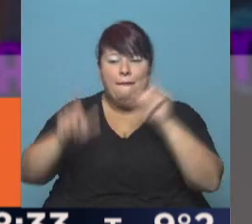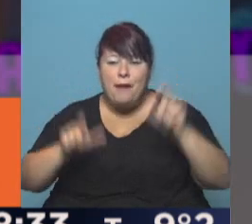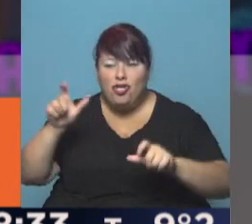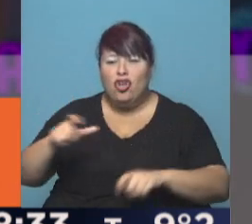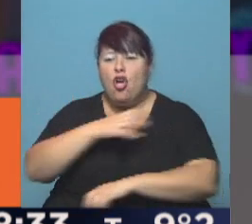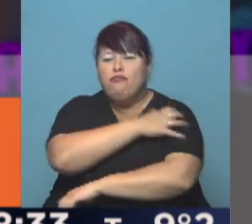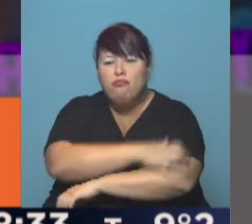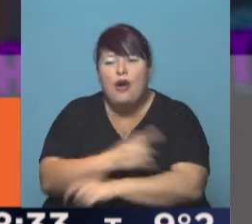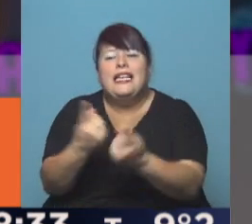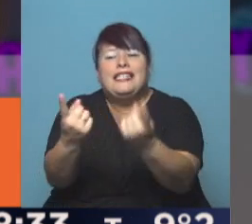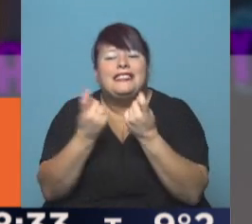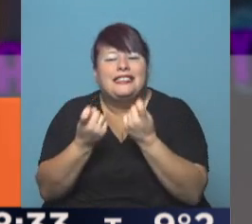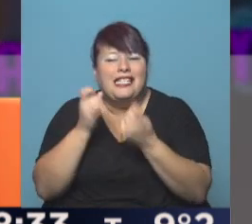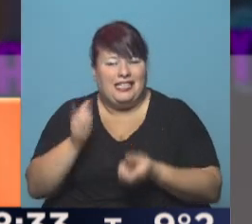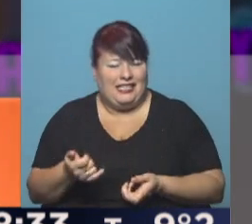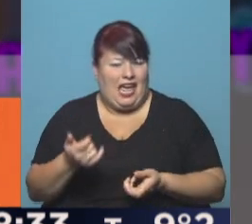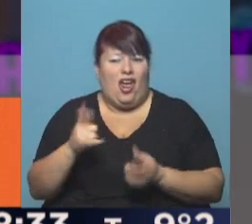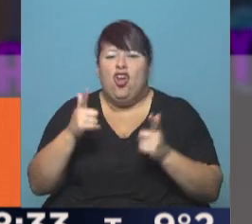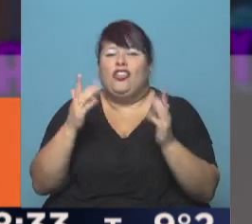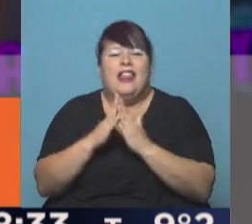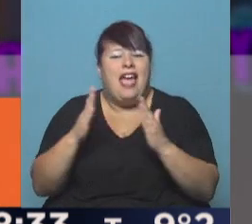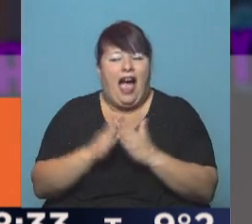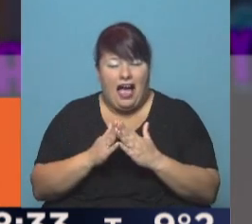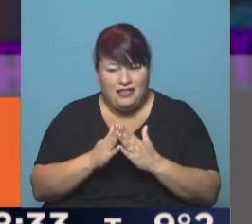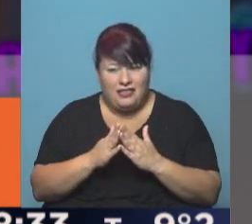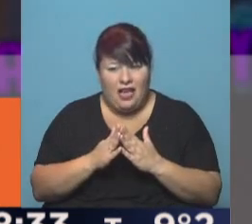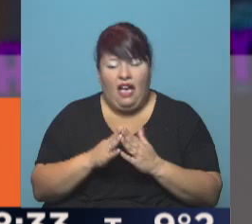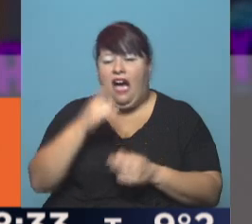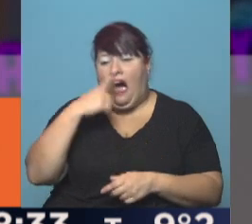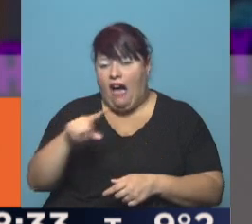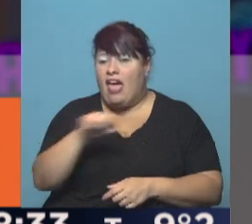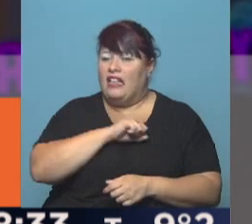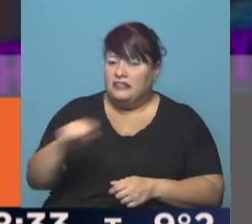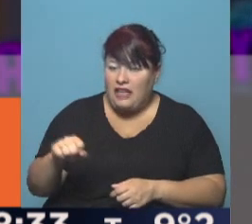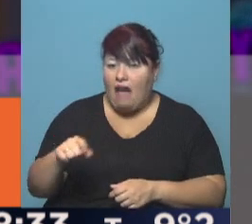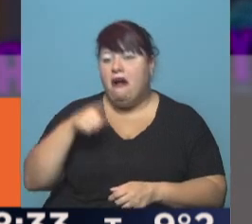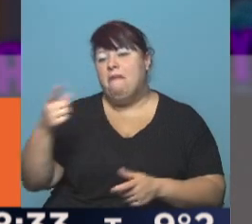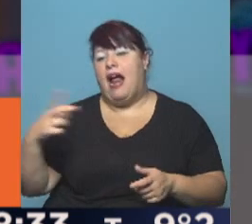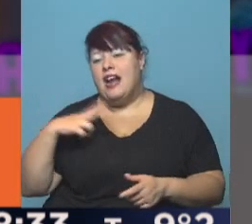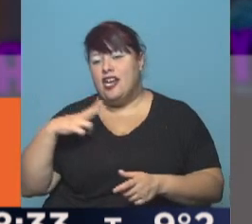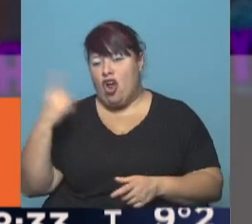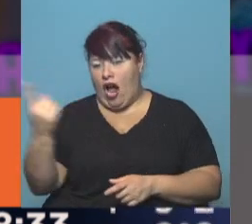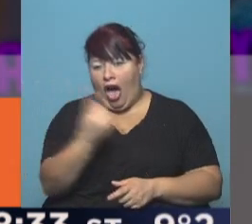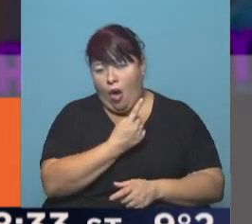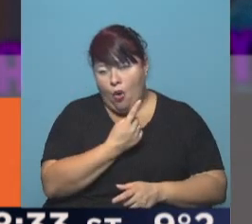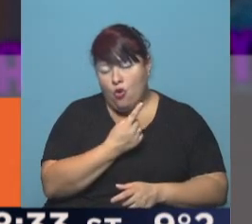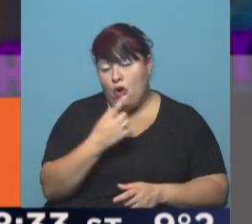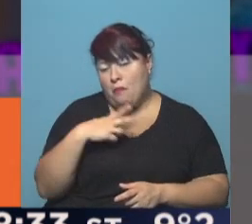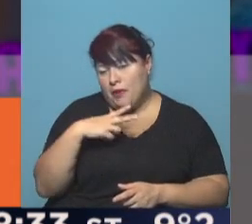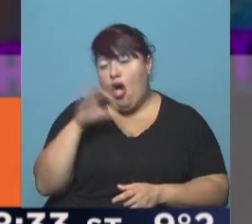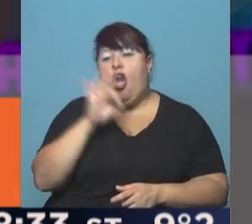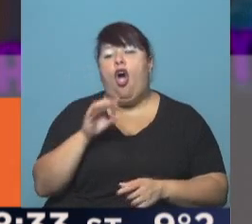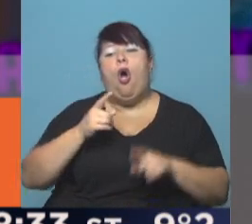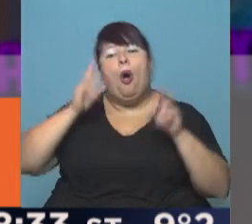los argentinos que las necesitaban, que no tenían dónde vivir, y las terminaron defraudando o para el enriquecimiento personal o para